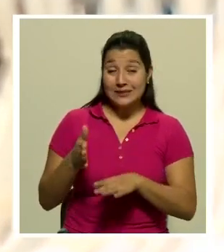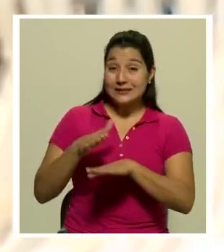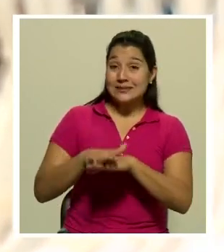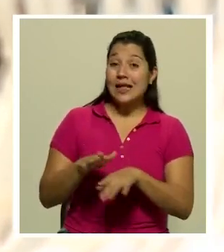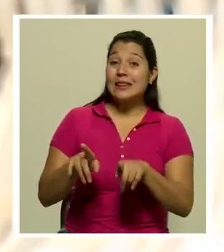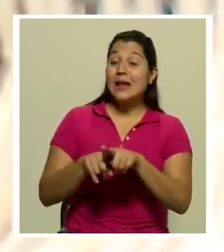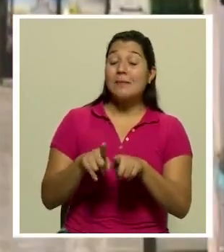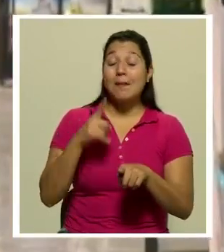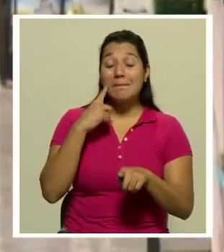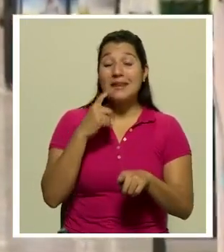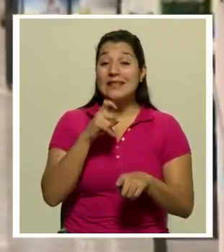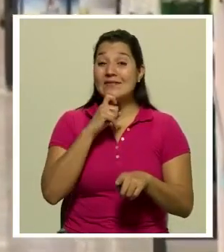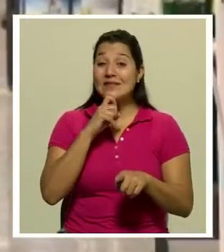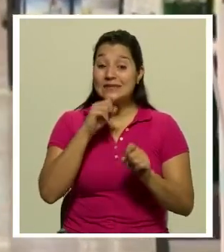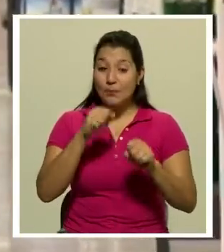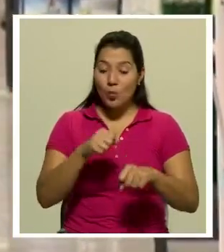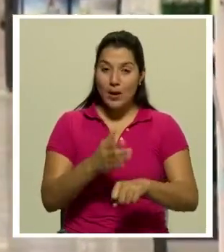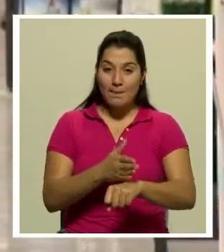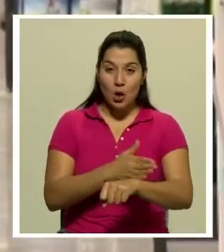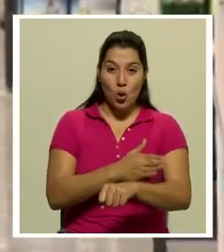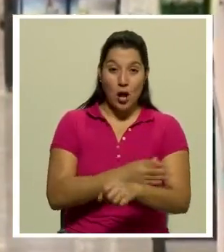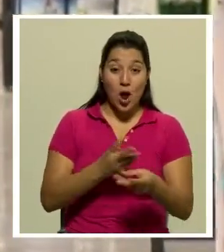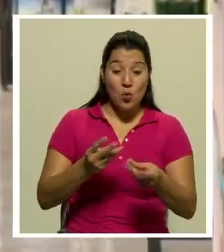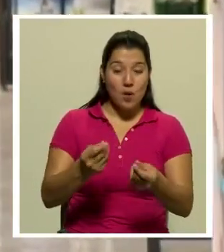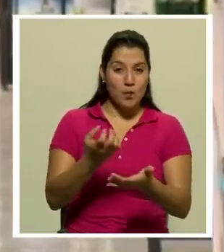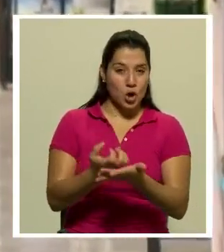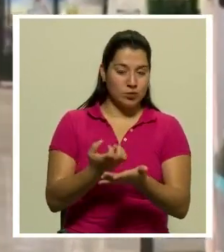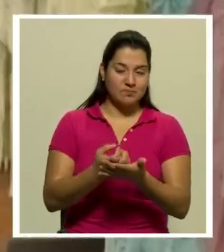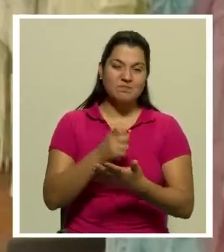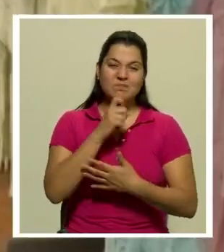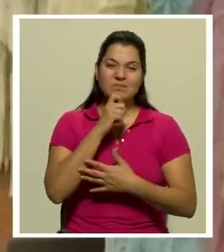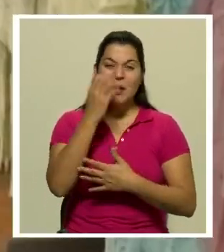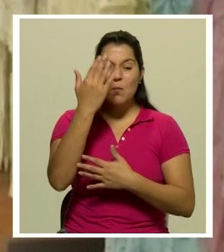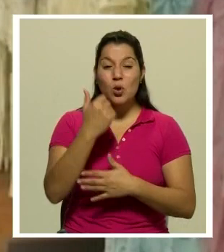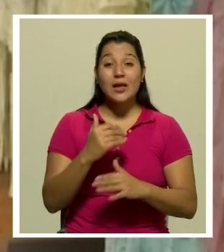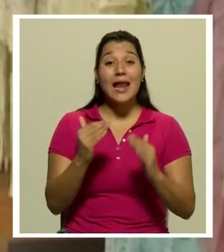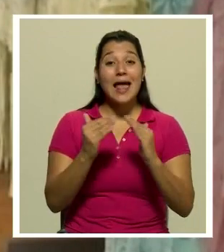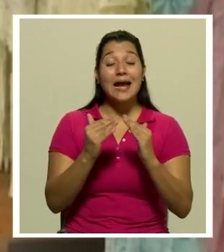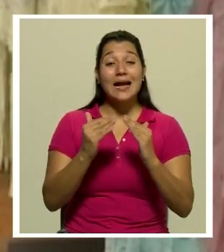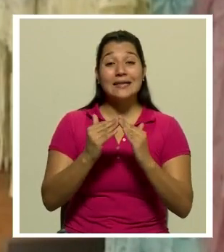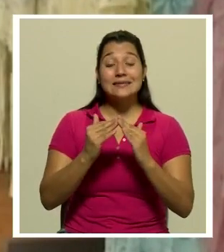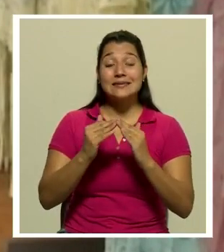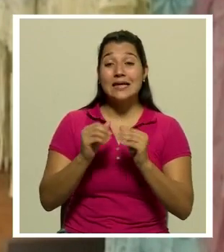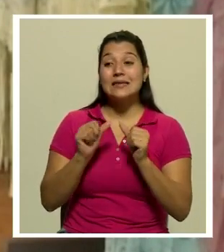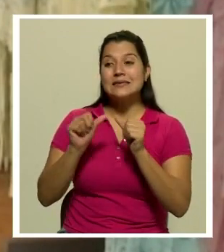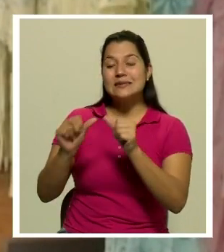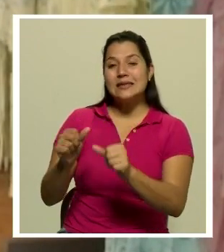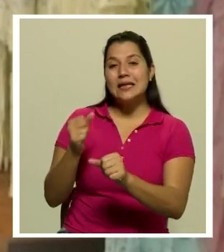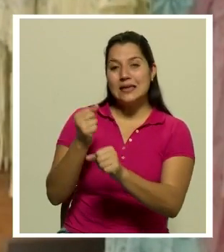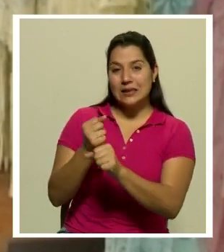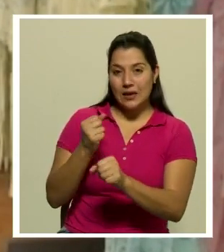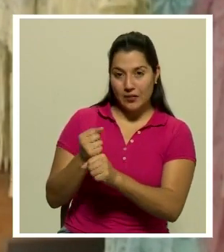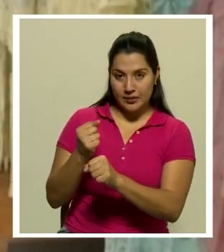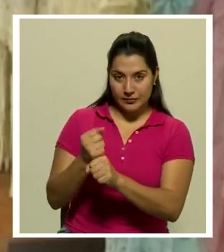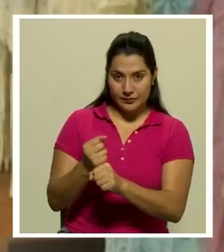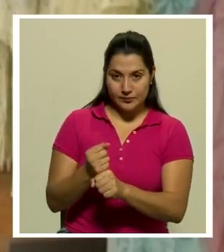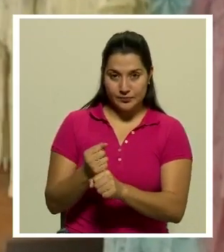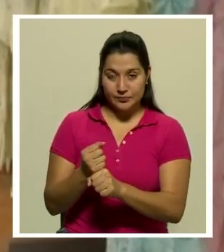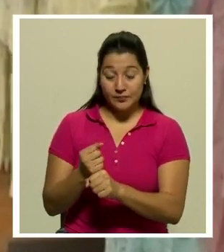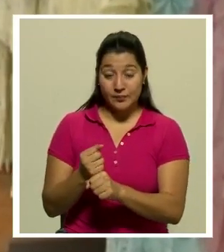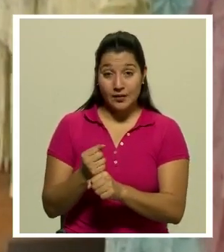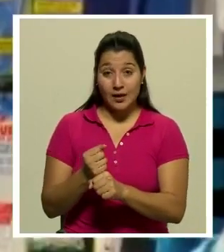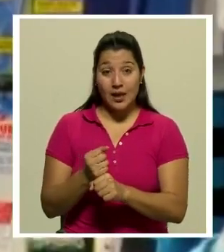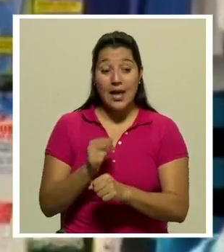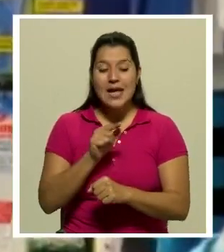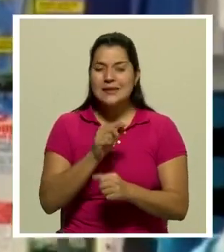para una recuperación rápida de la economía debido a que los hogares regresarán a la actividad económica con niveles de consumo menores. El estudio